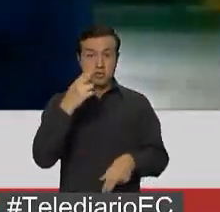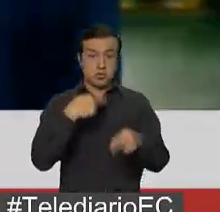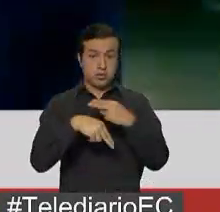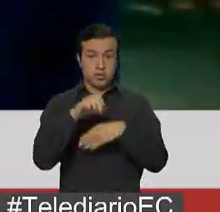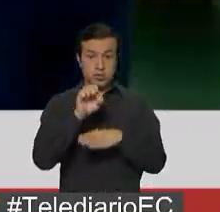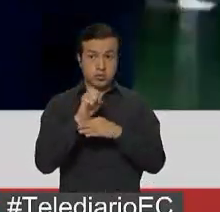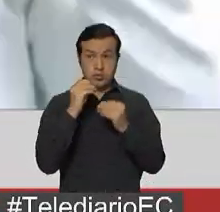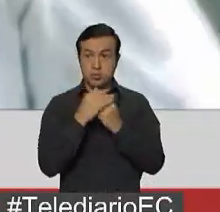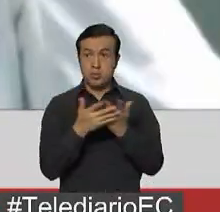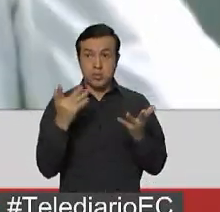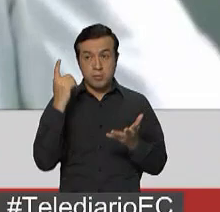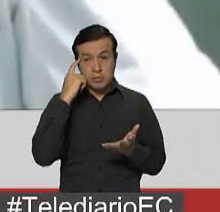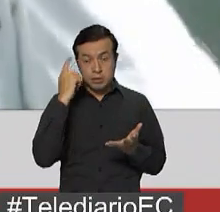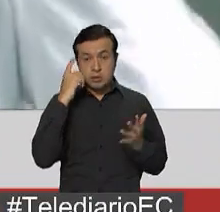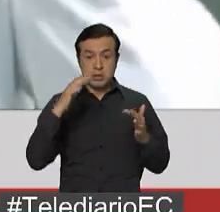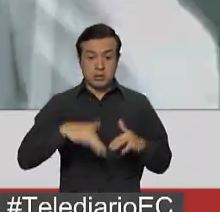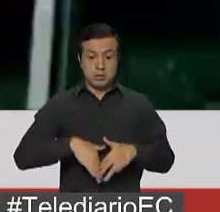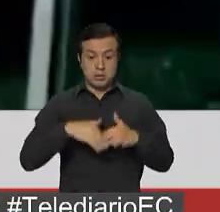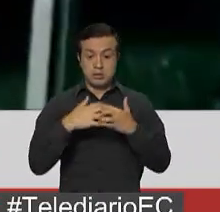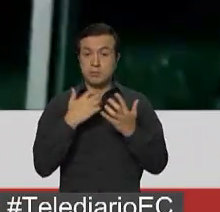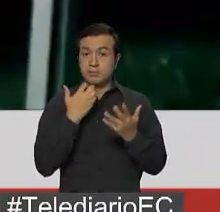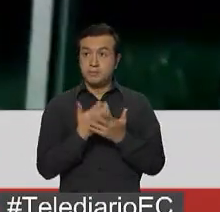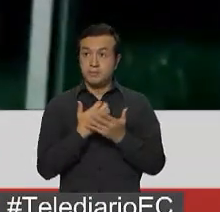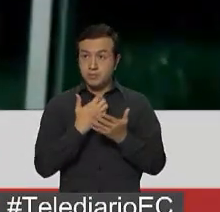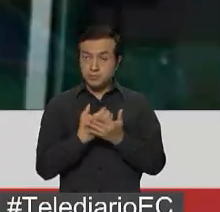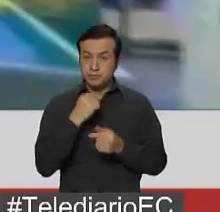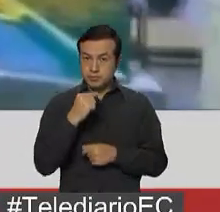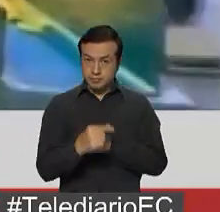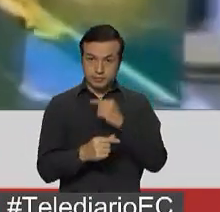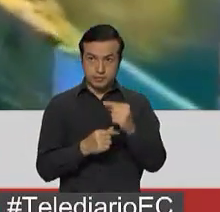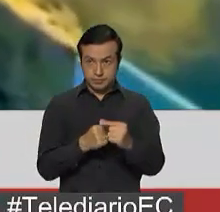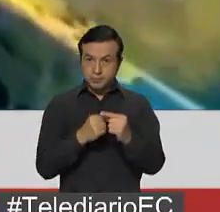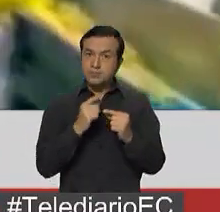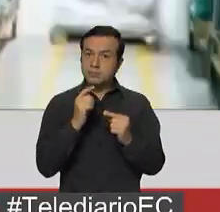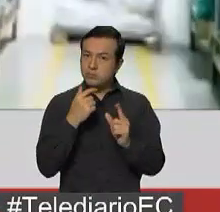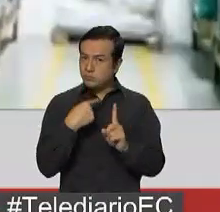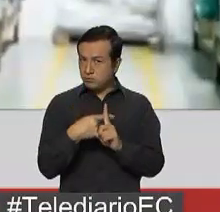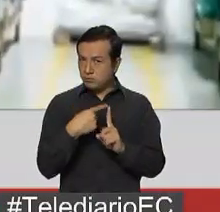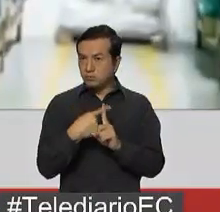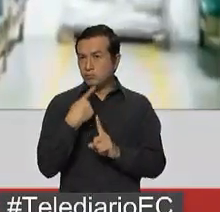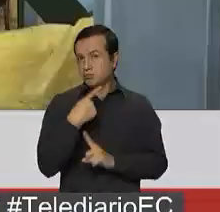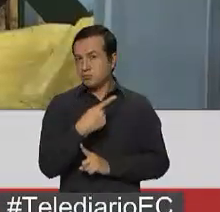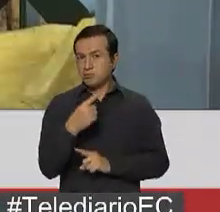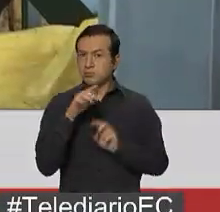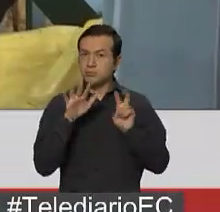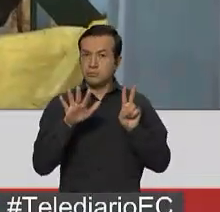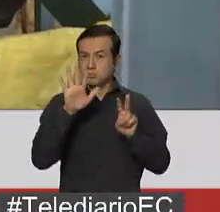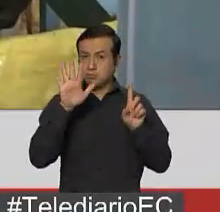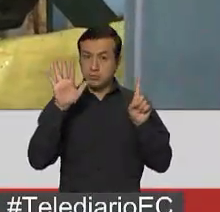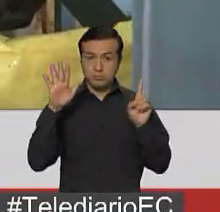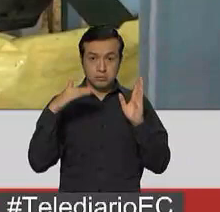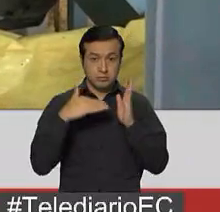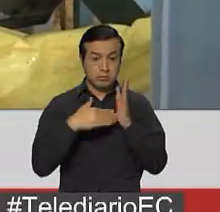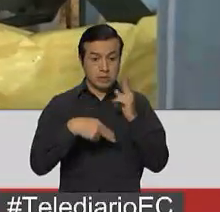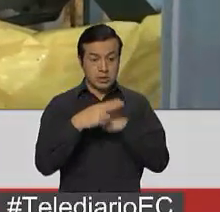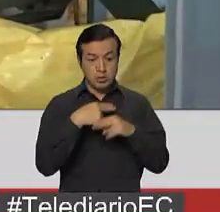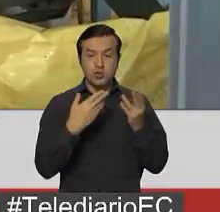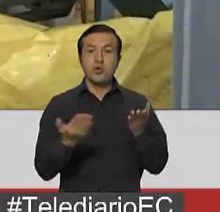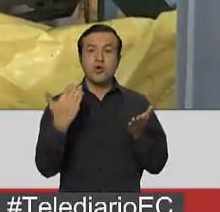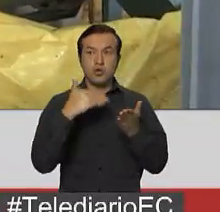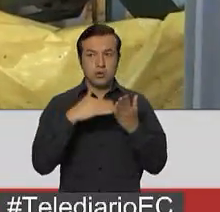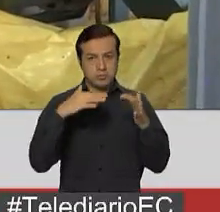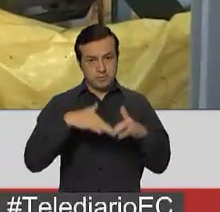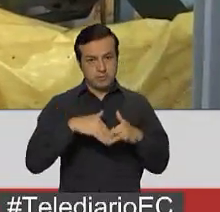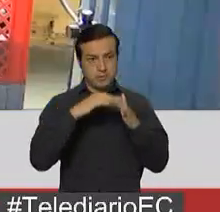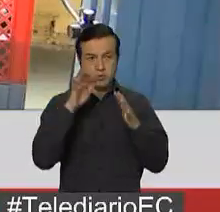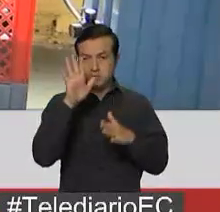cree que la reactivación económica paulatina es positiva calculan que 76 mil comercios formales se reactivarán